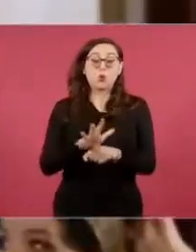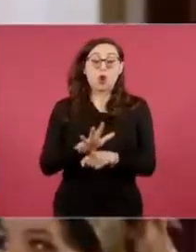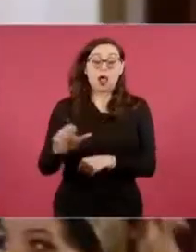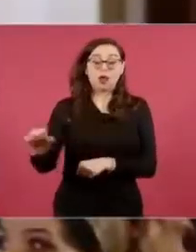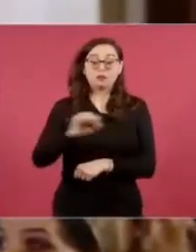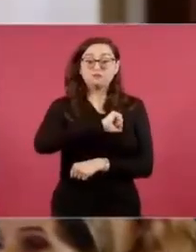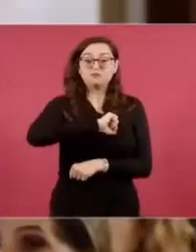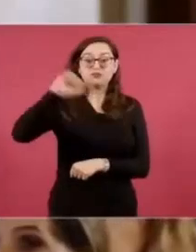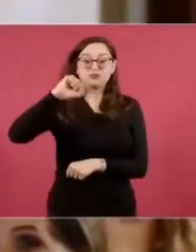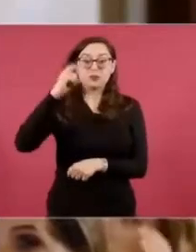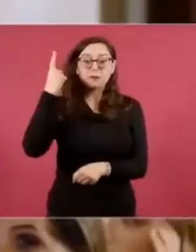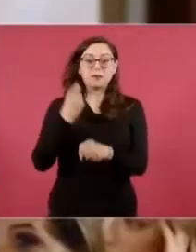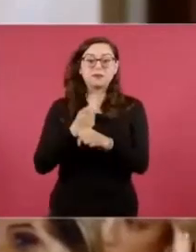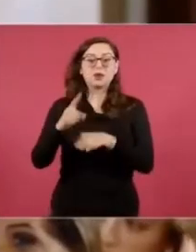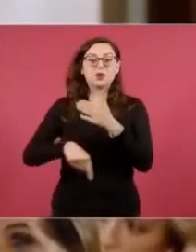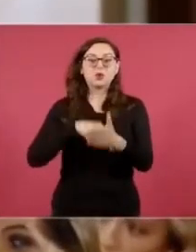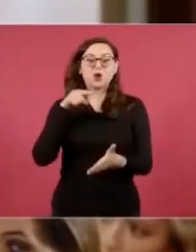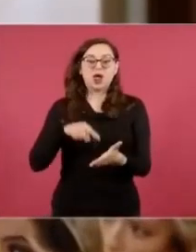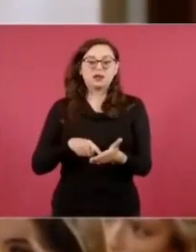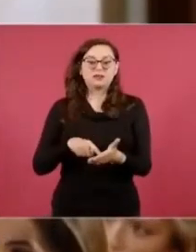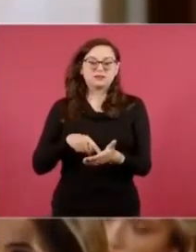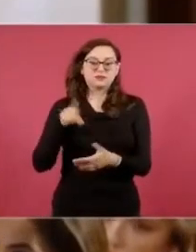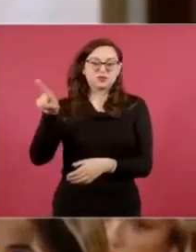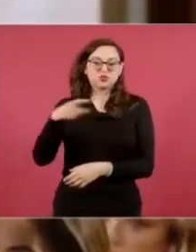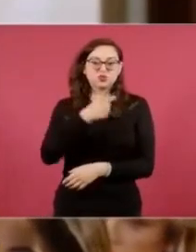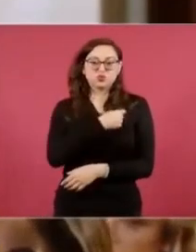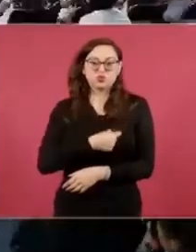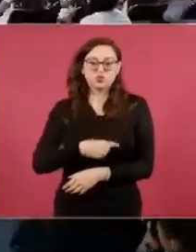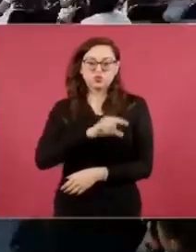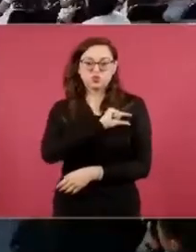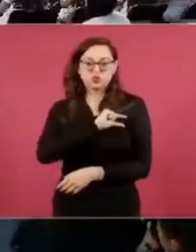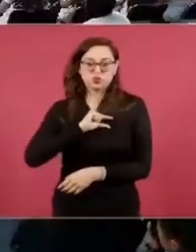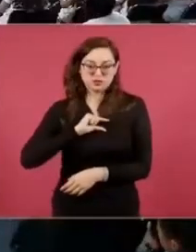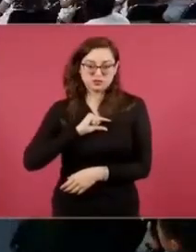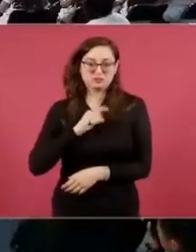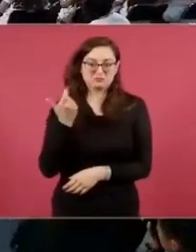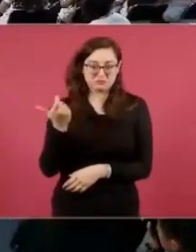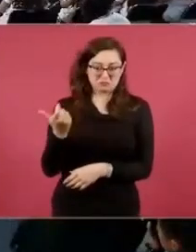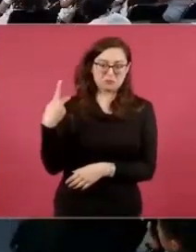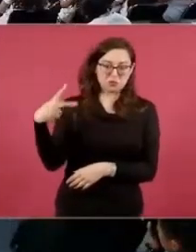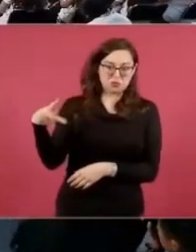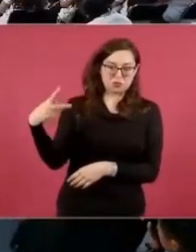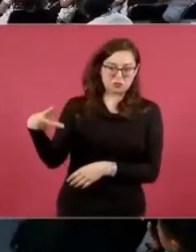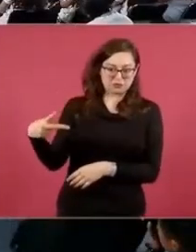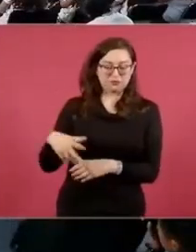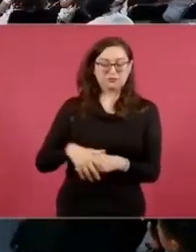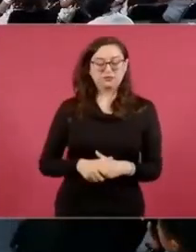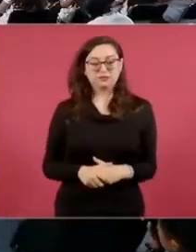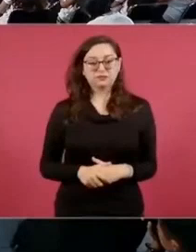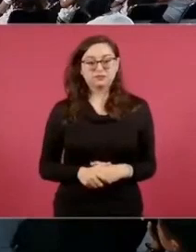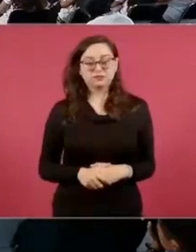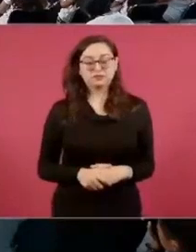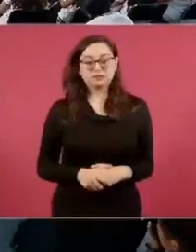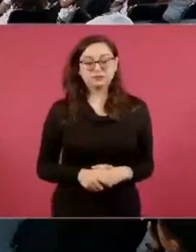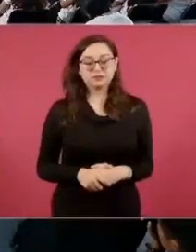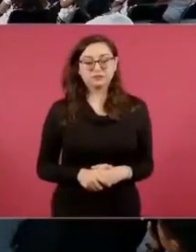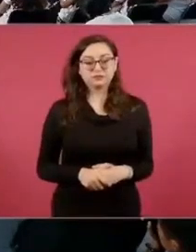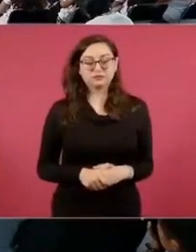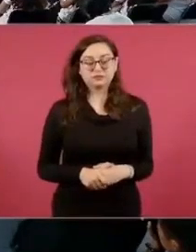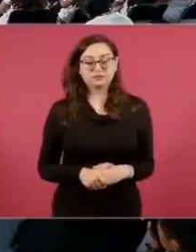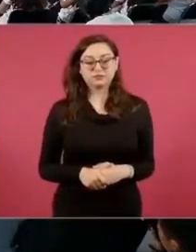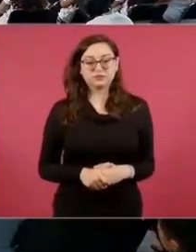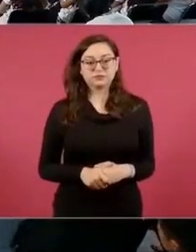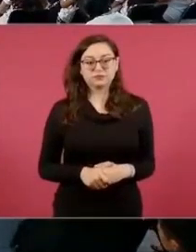decía este yo recuerdo Carlos lorete Mola que en el primer mes iba a subir a 30 pesos ahorita subió